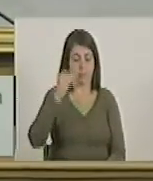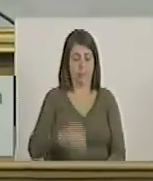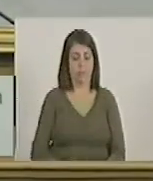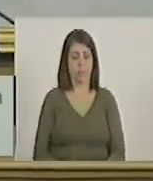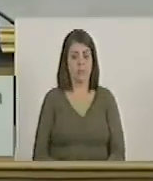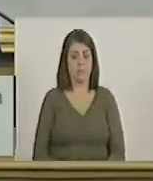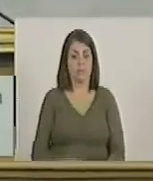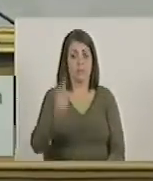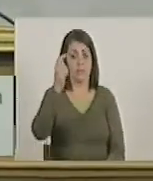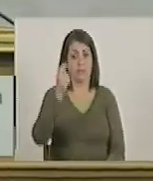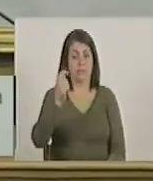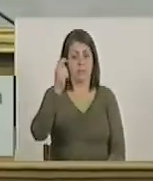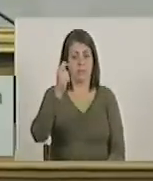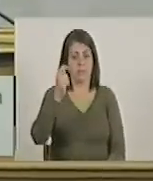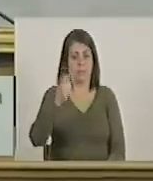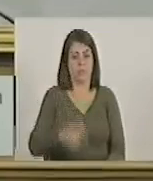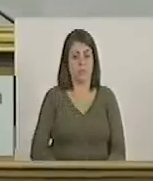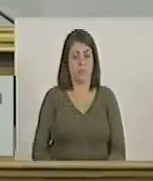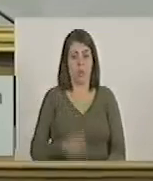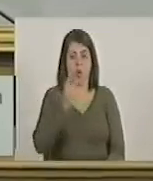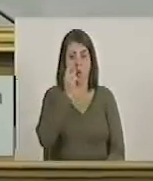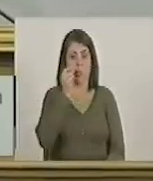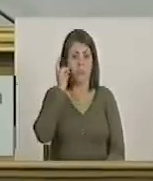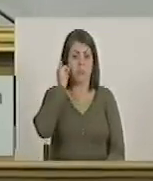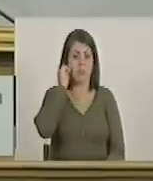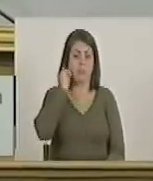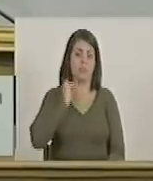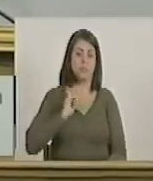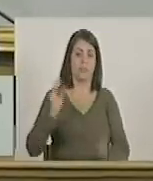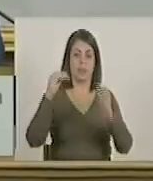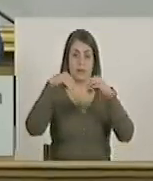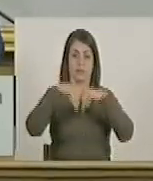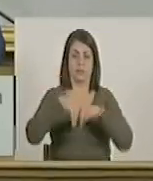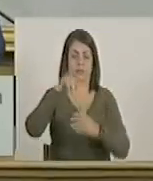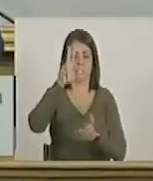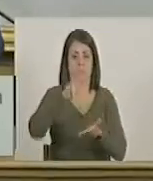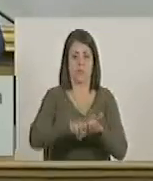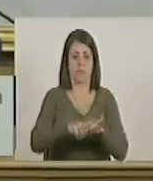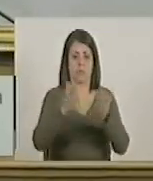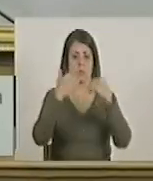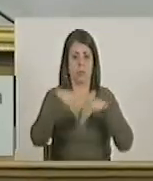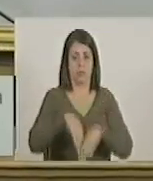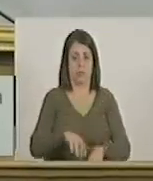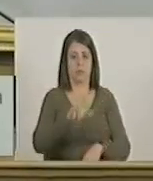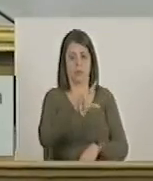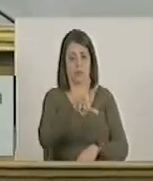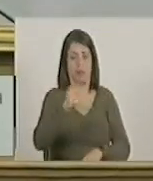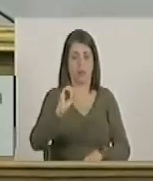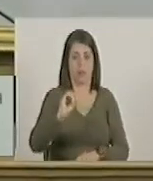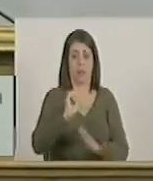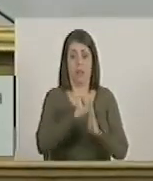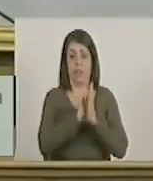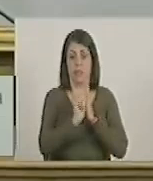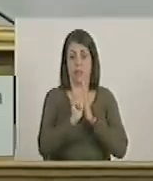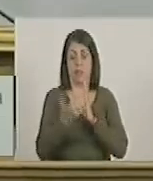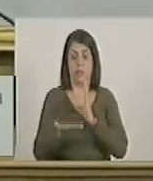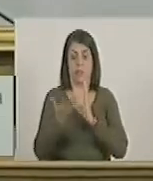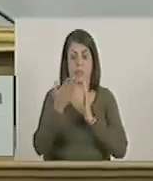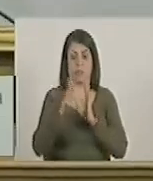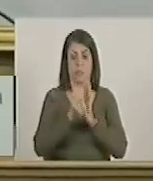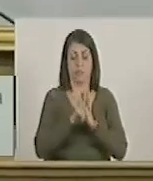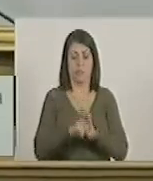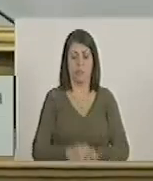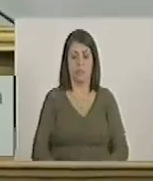queridos diputados y diputadas que estén de acuerdo en aprobar el artículo 30 de esta importante ley con las